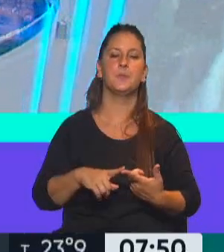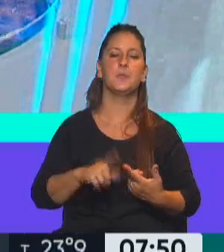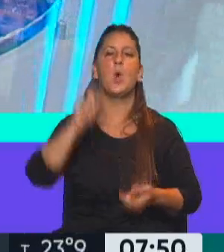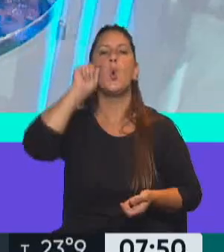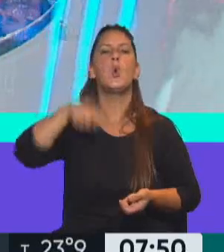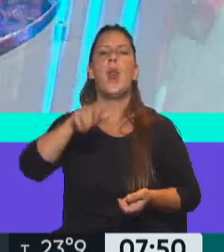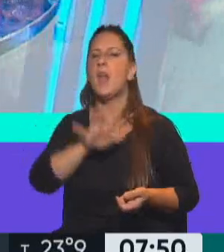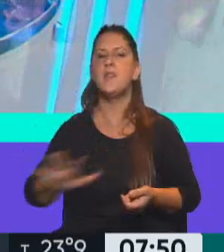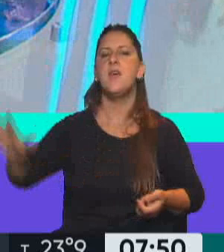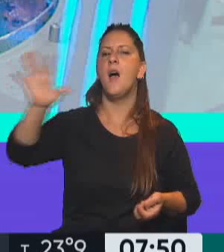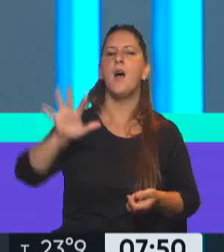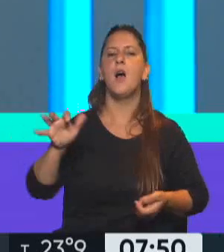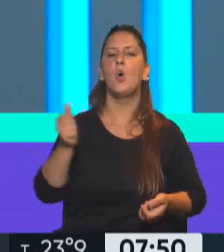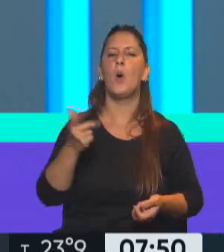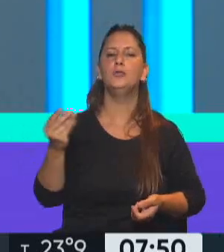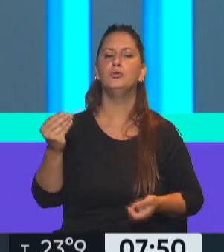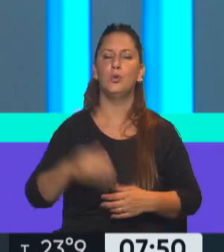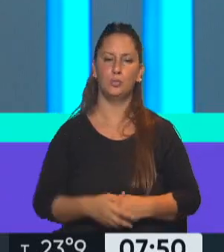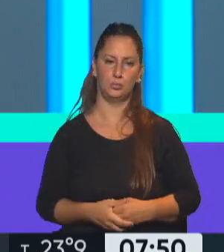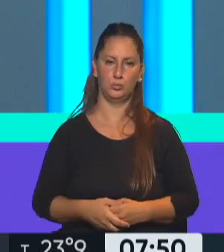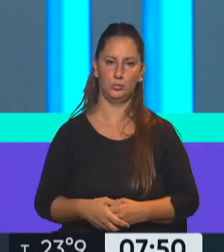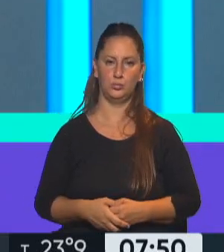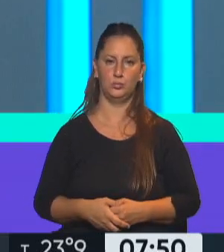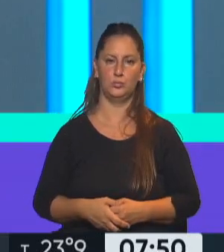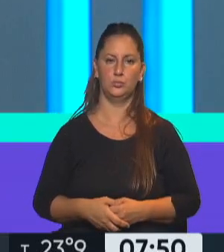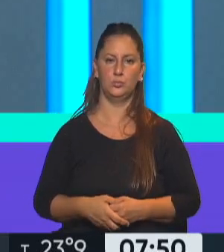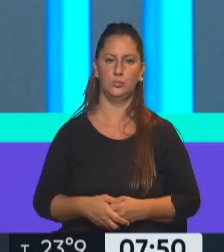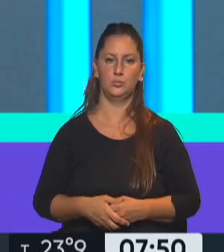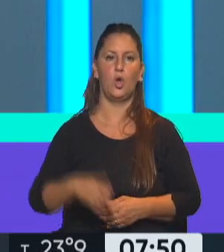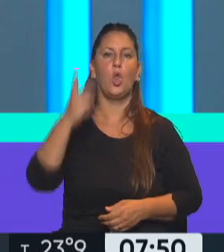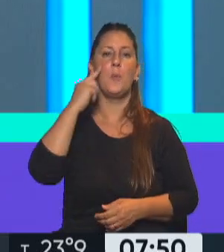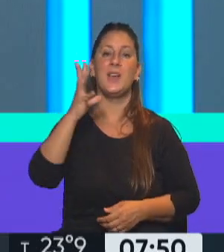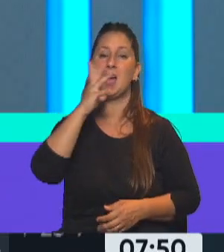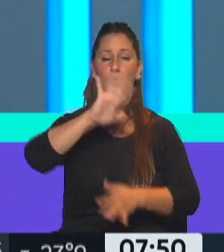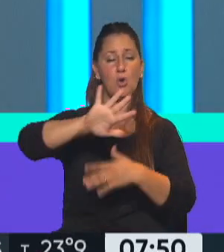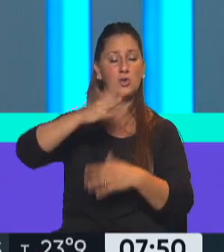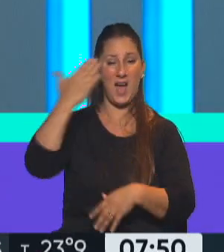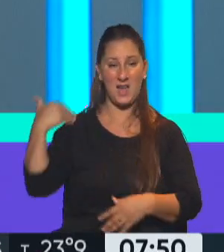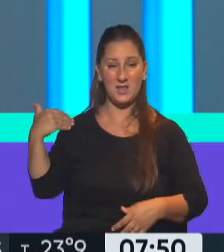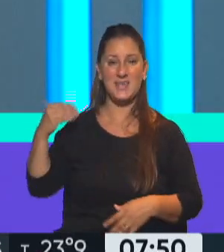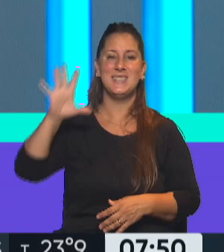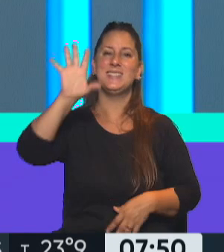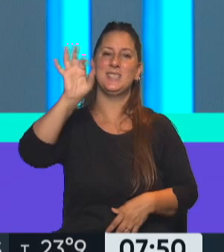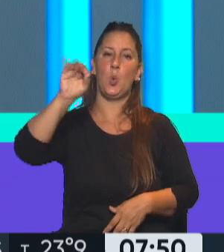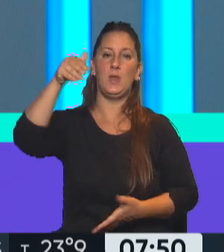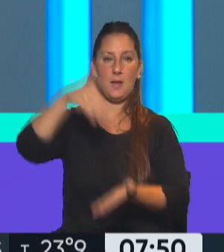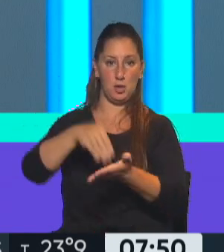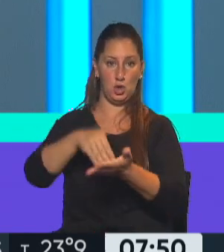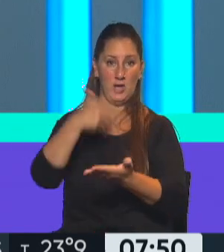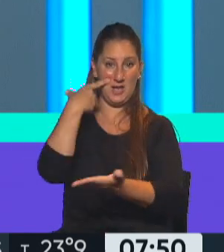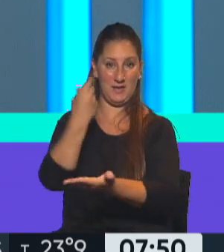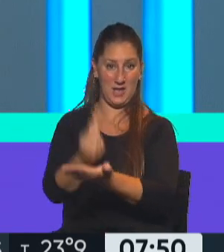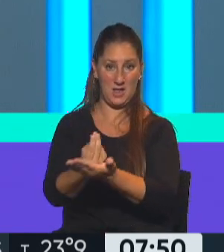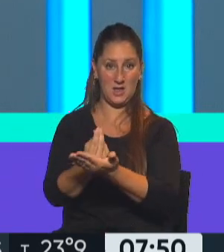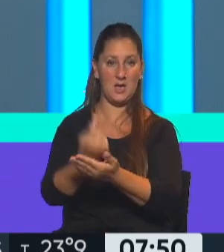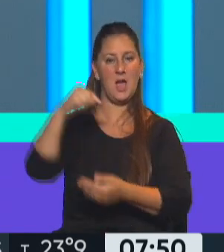Donbass, ¿no? Antes de la revolución de 2014 tenían alrededor de 50 millones de habitantes. Ahora